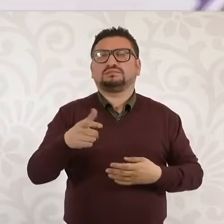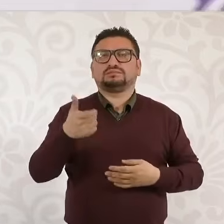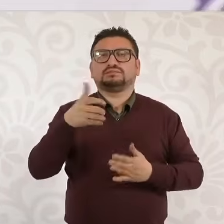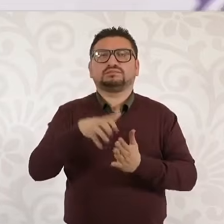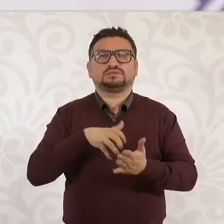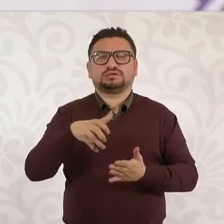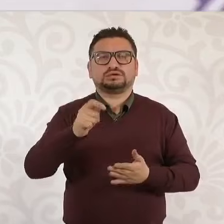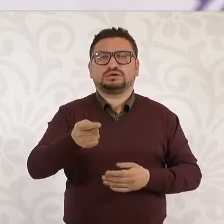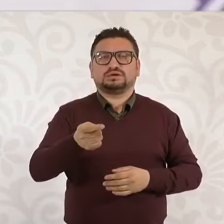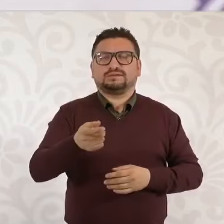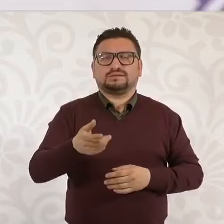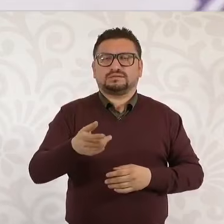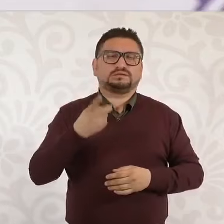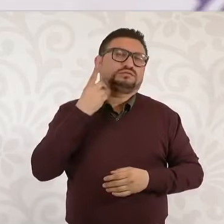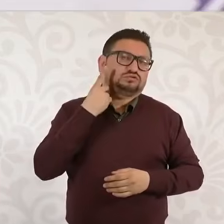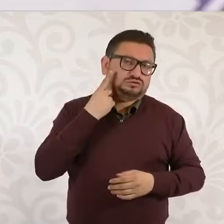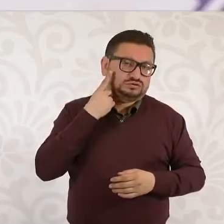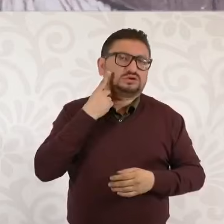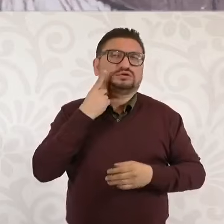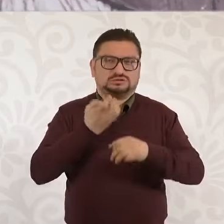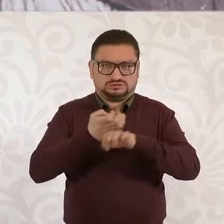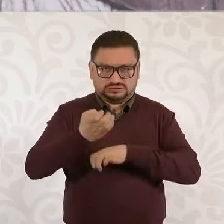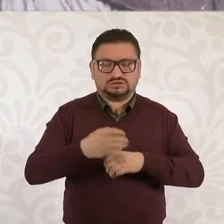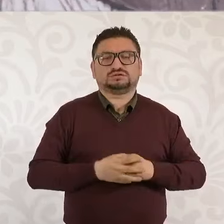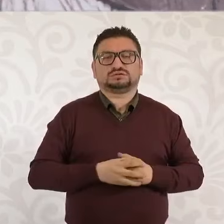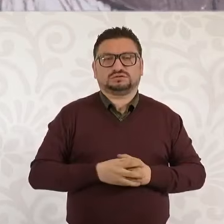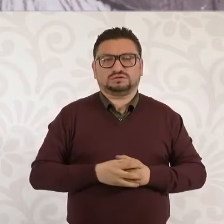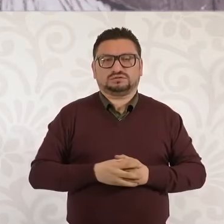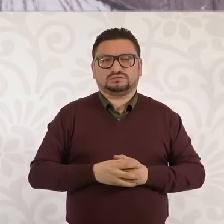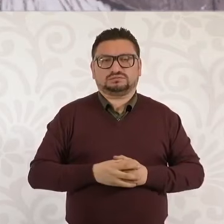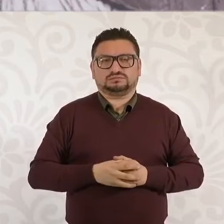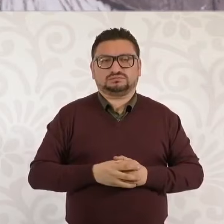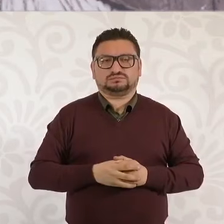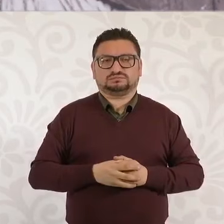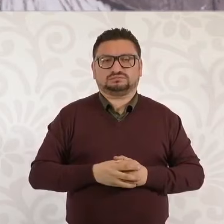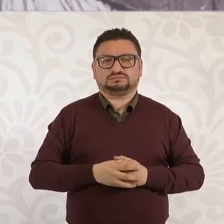reducción en los diputados estatales,